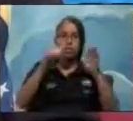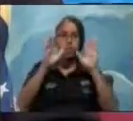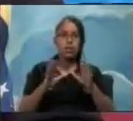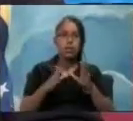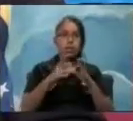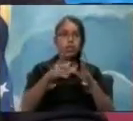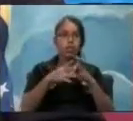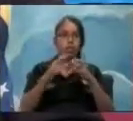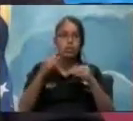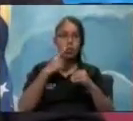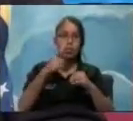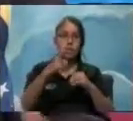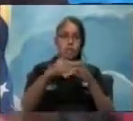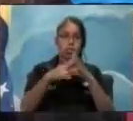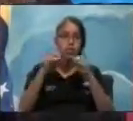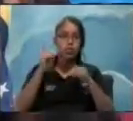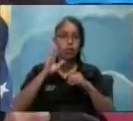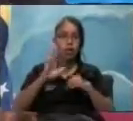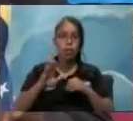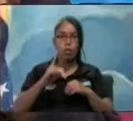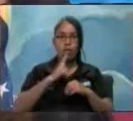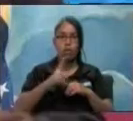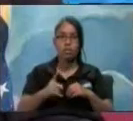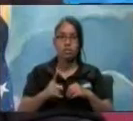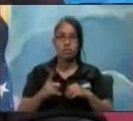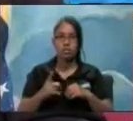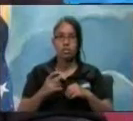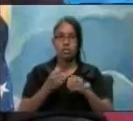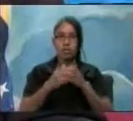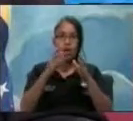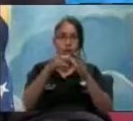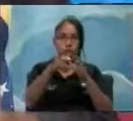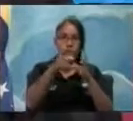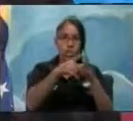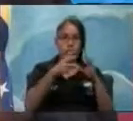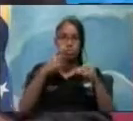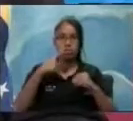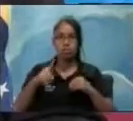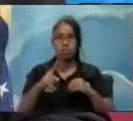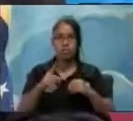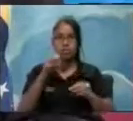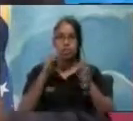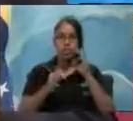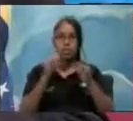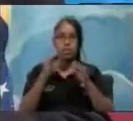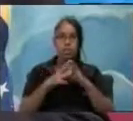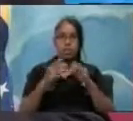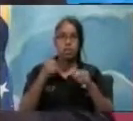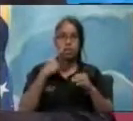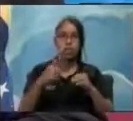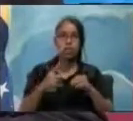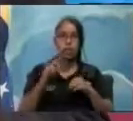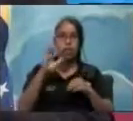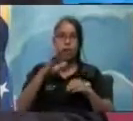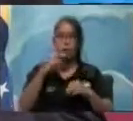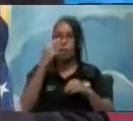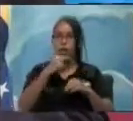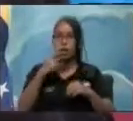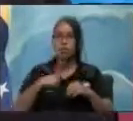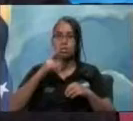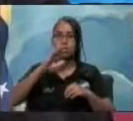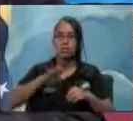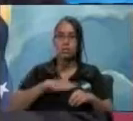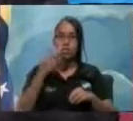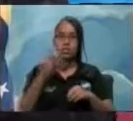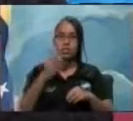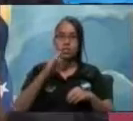de Israel. Bendito sea Dios. Y más vosotros negaste al santo y al justo y pediste que le dieran homicida. ¿Cómo puede negar ahorita